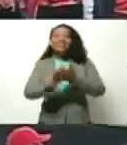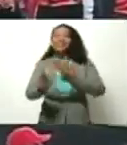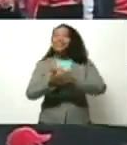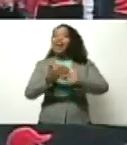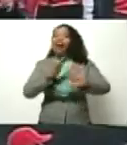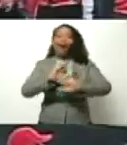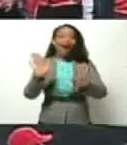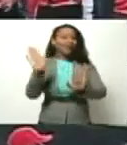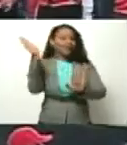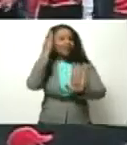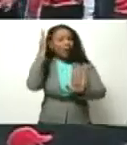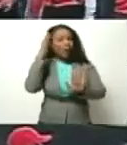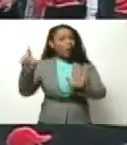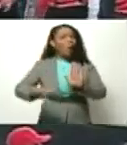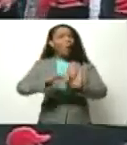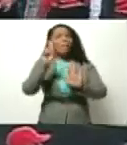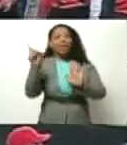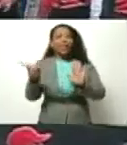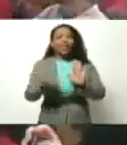sabe